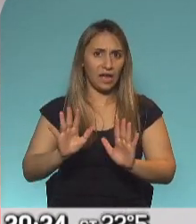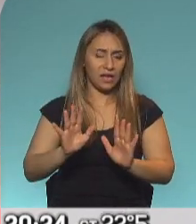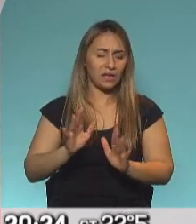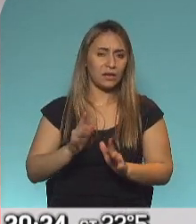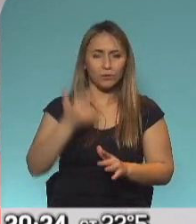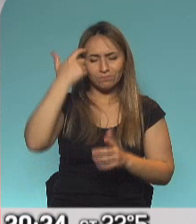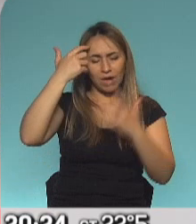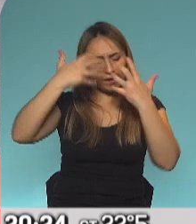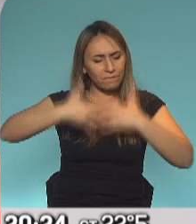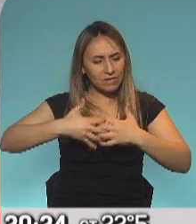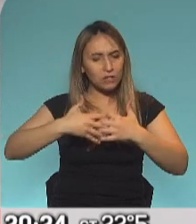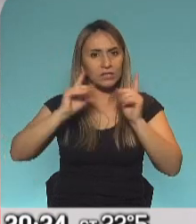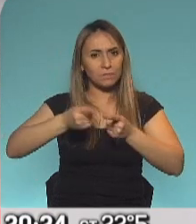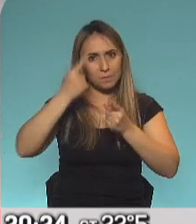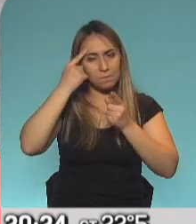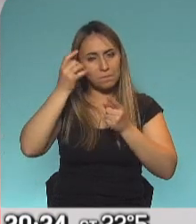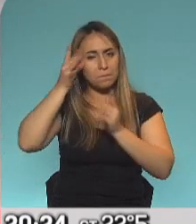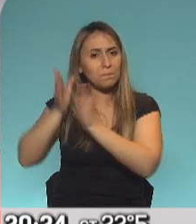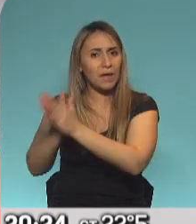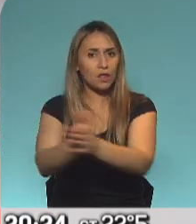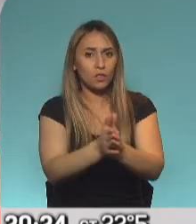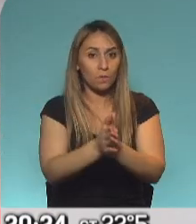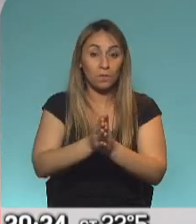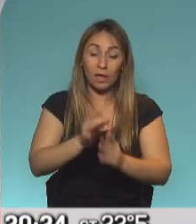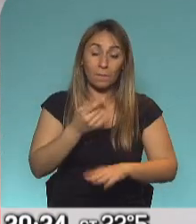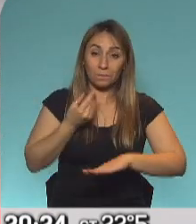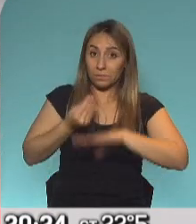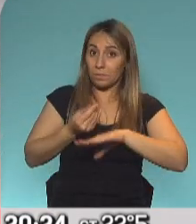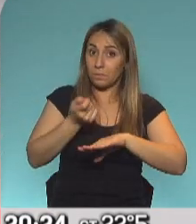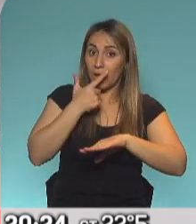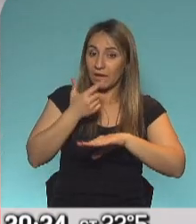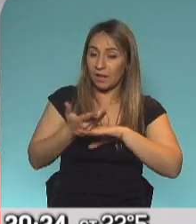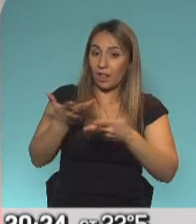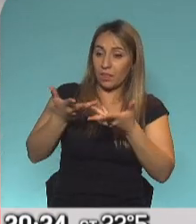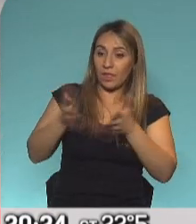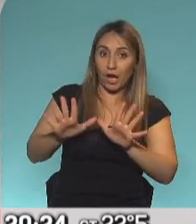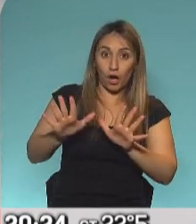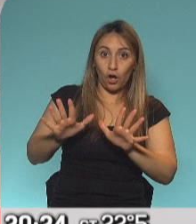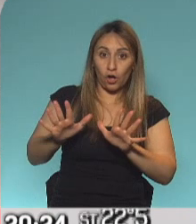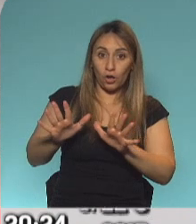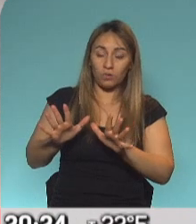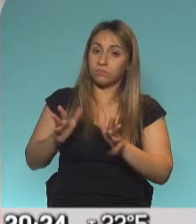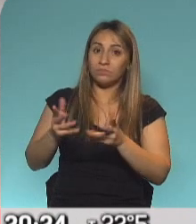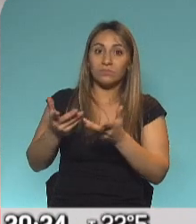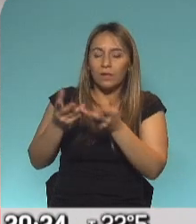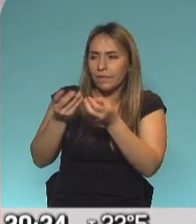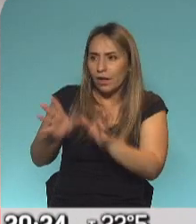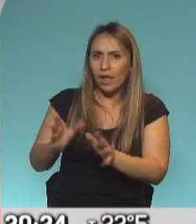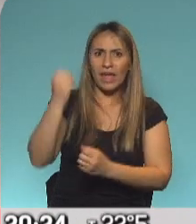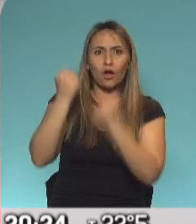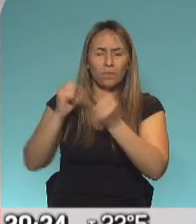argentinas porque cuando él se fue del gobierno dejó una economía totalmente destrozada, un